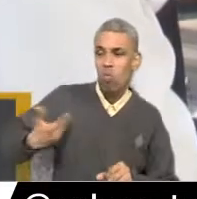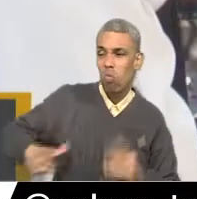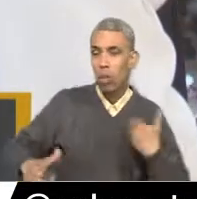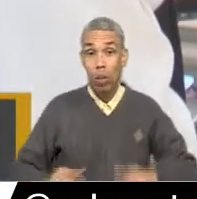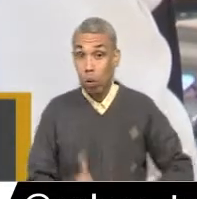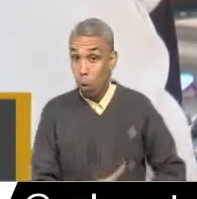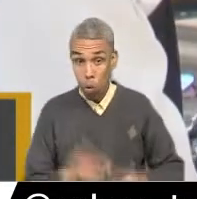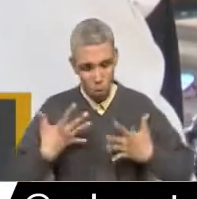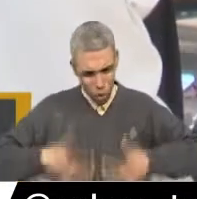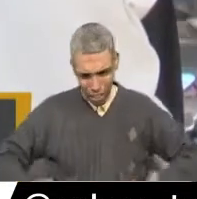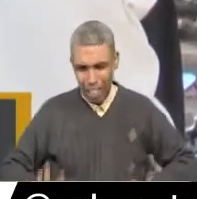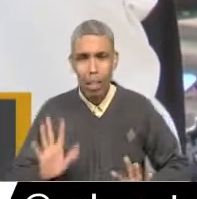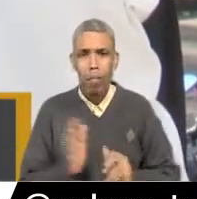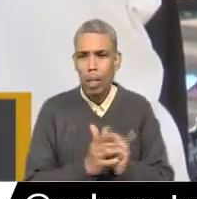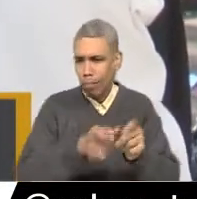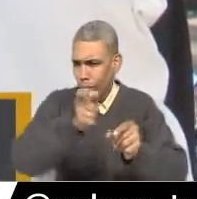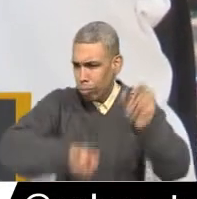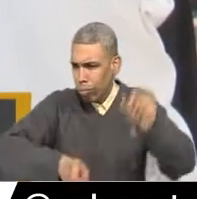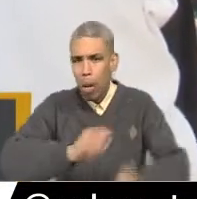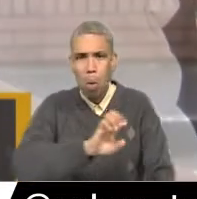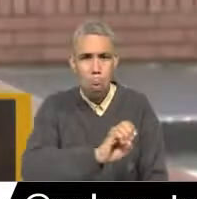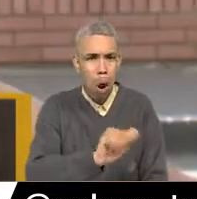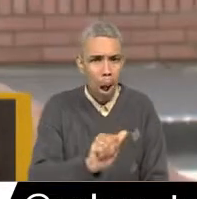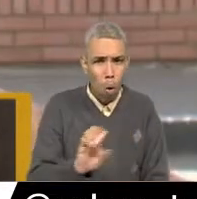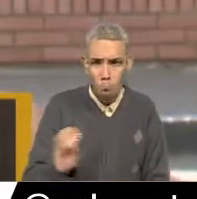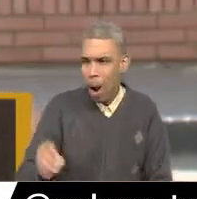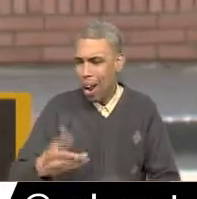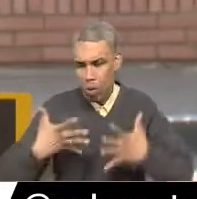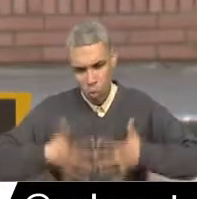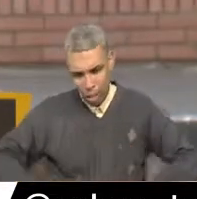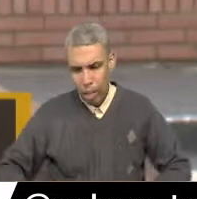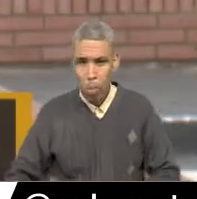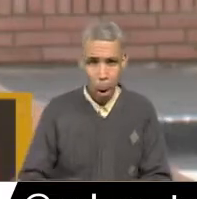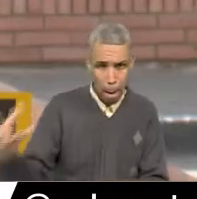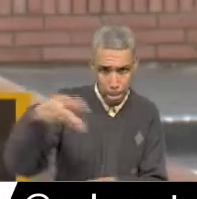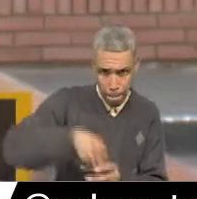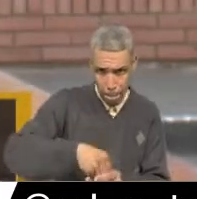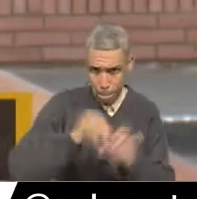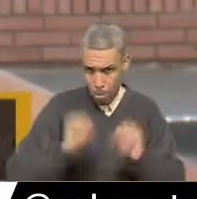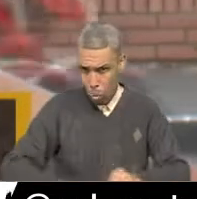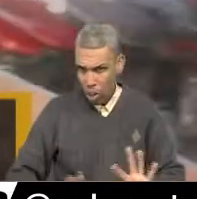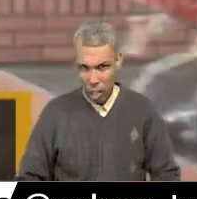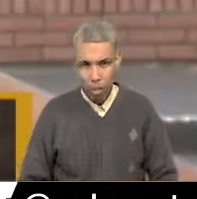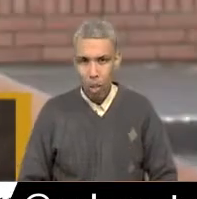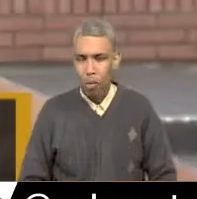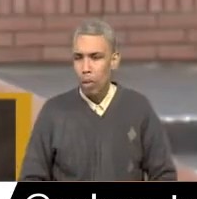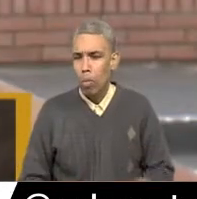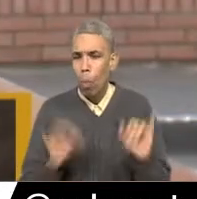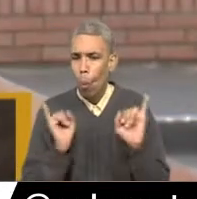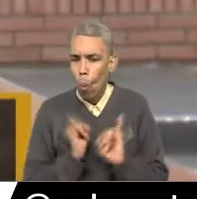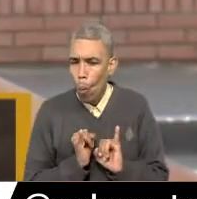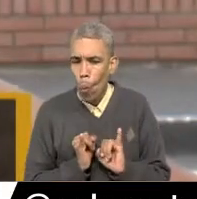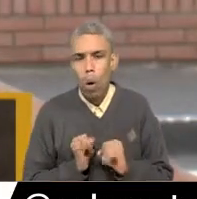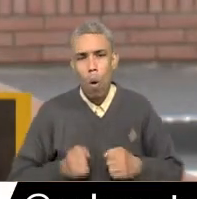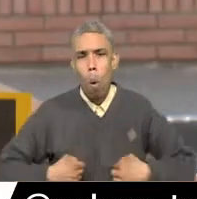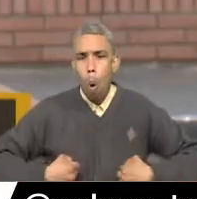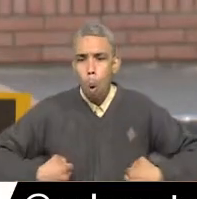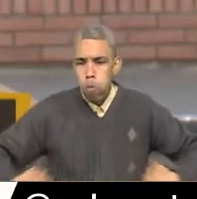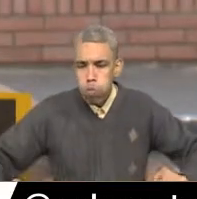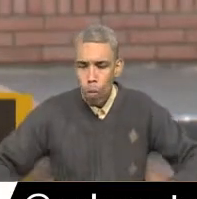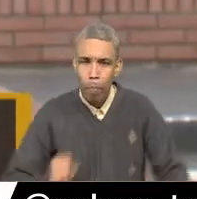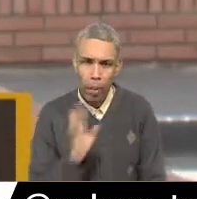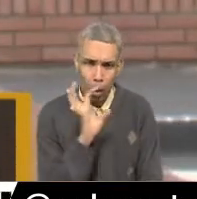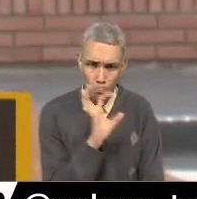de todas las etnias y de diferentes tallas. Modelos gorditas, talla grande, modelos flacas, hombres,